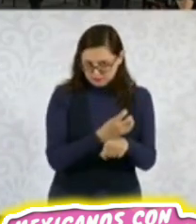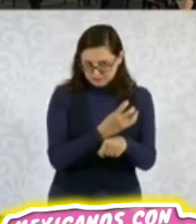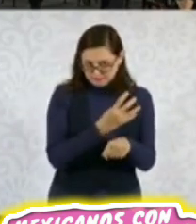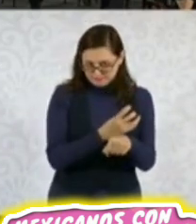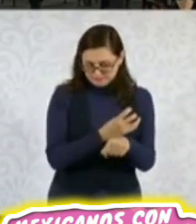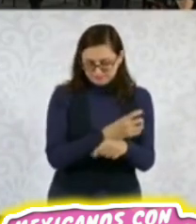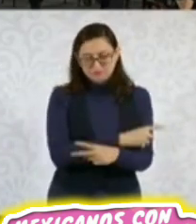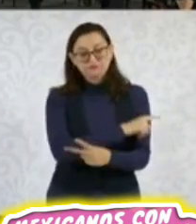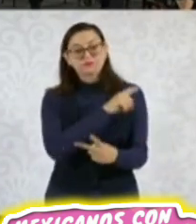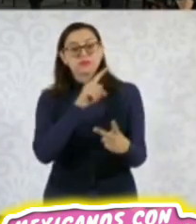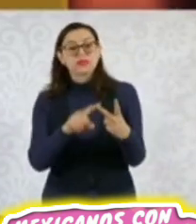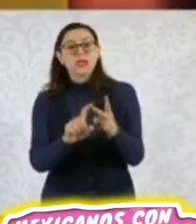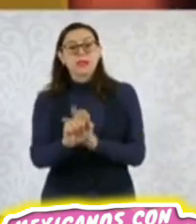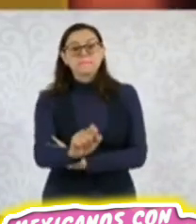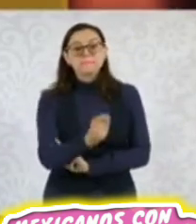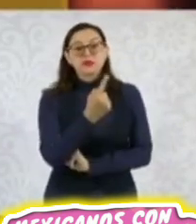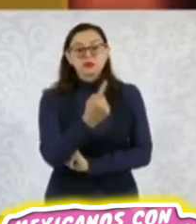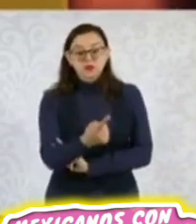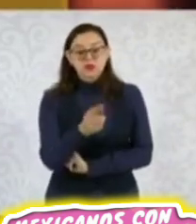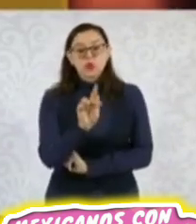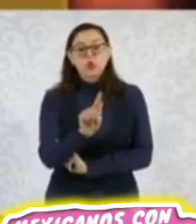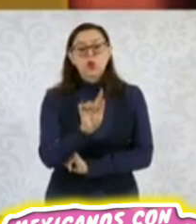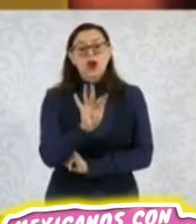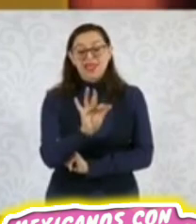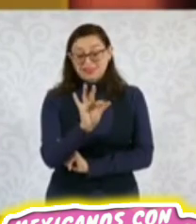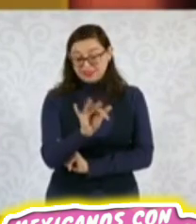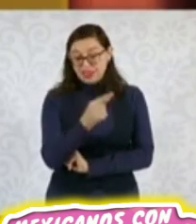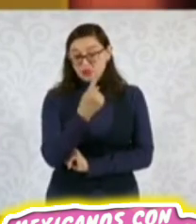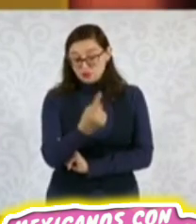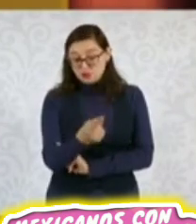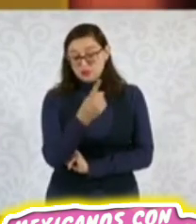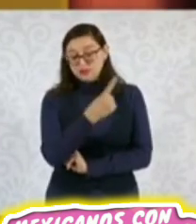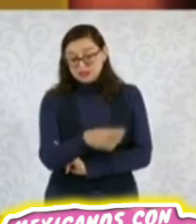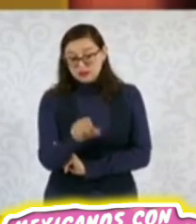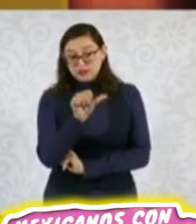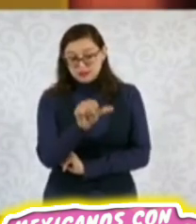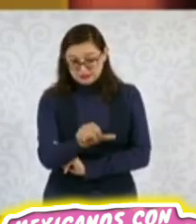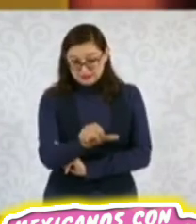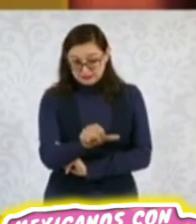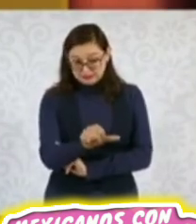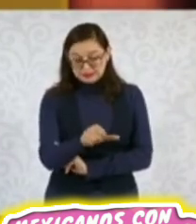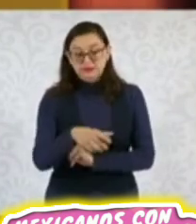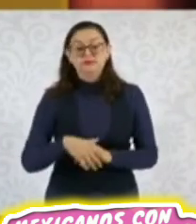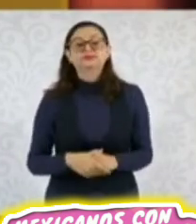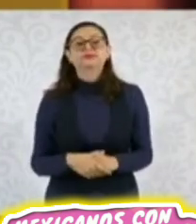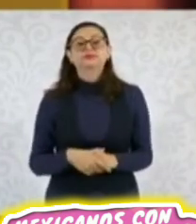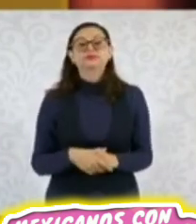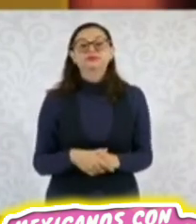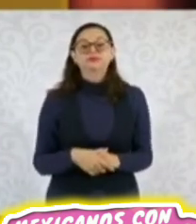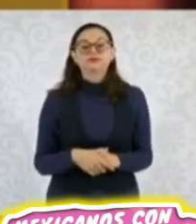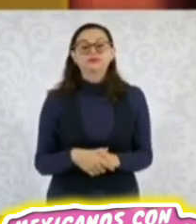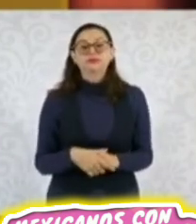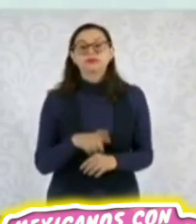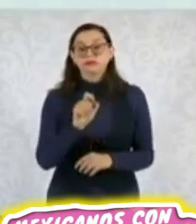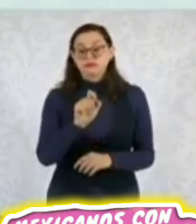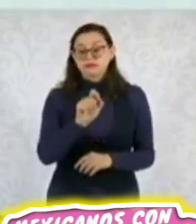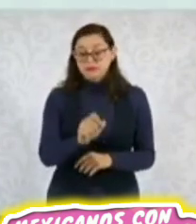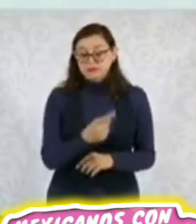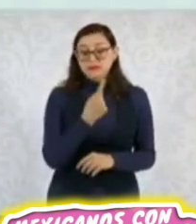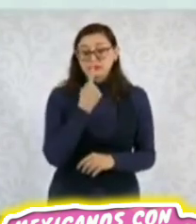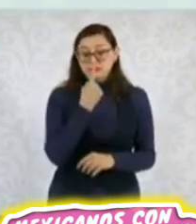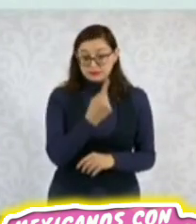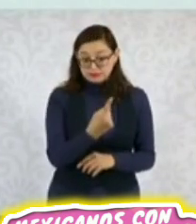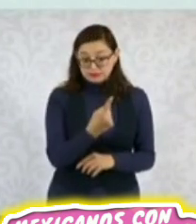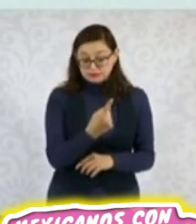21, 41 y 116. En el artículo 21 se dispone de manera particular que